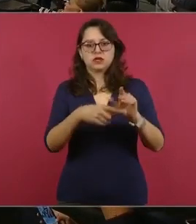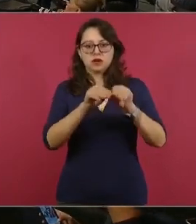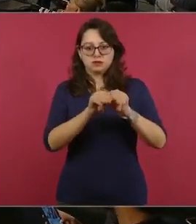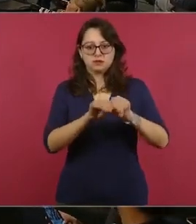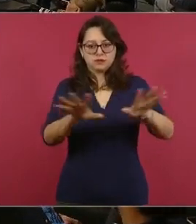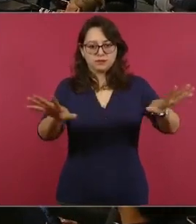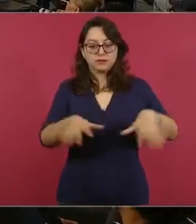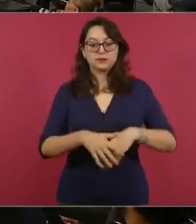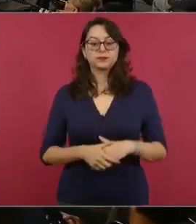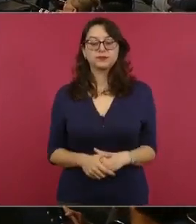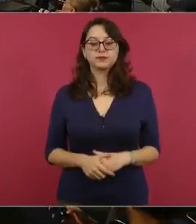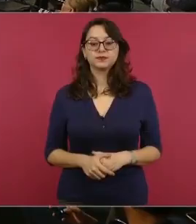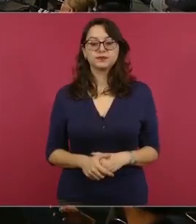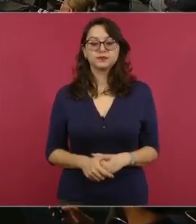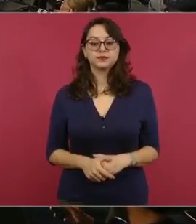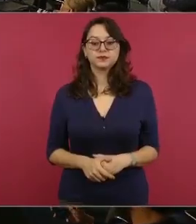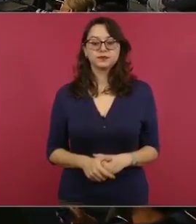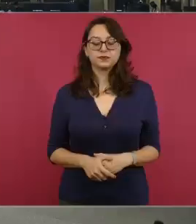Porque